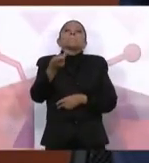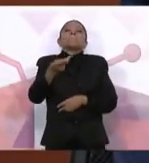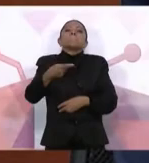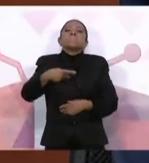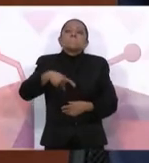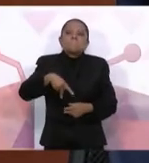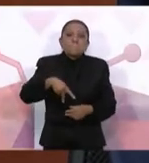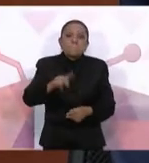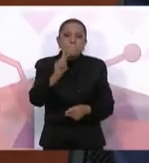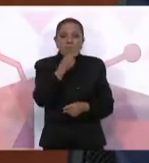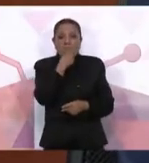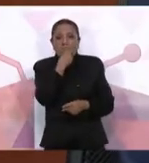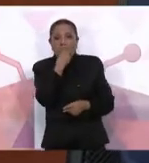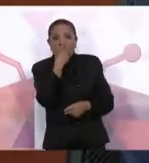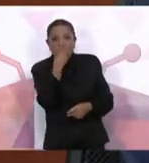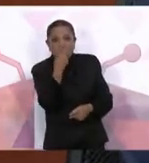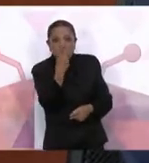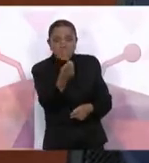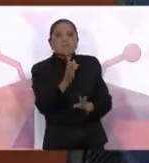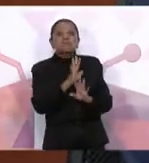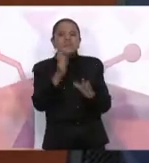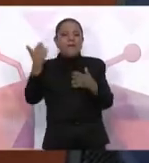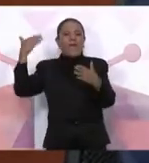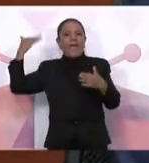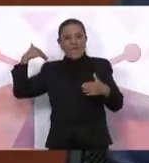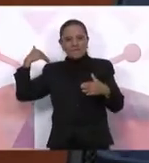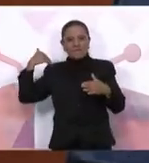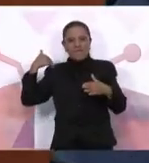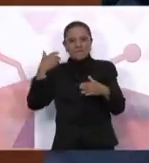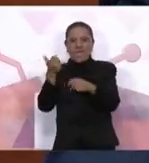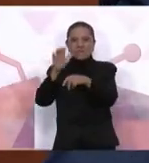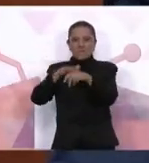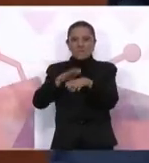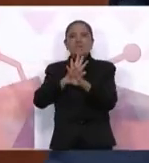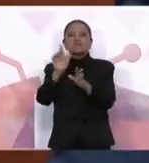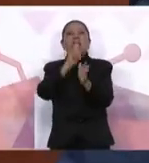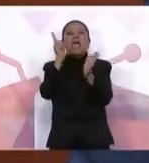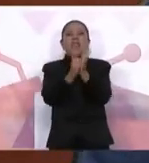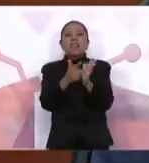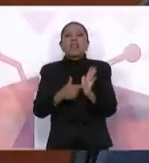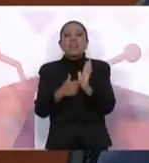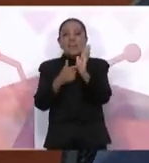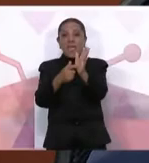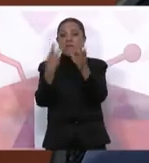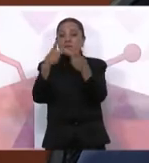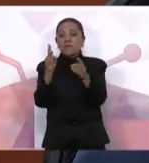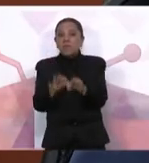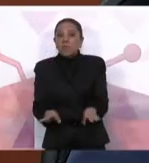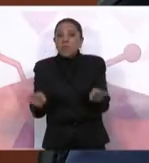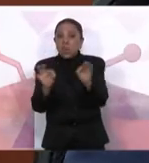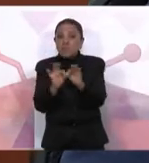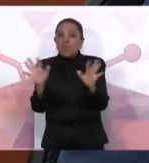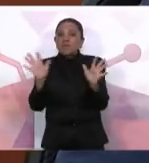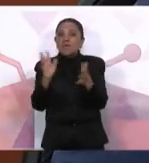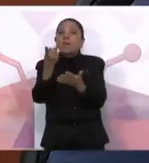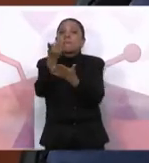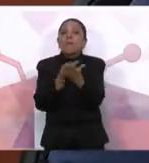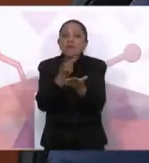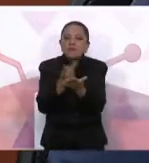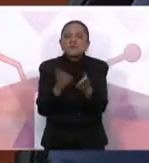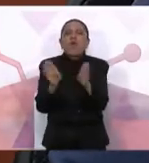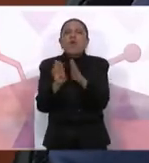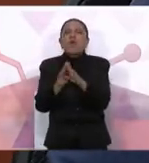en organizaciones pasadas lo que creo que es muy importante es que se haga la planeación de cómo tratar los residuos sólidos